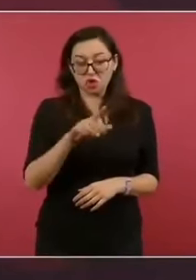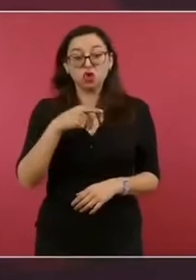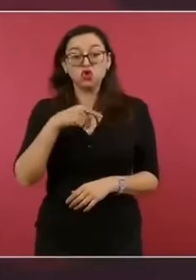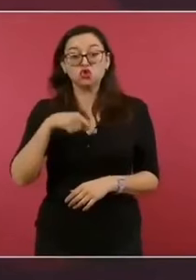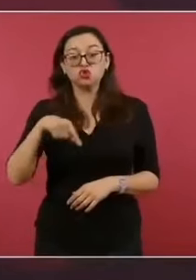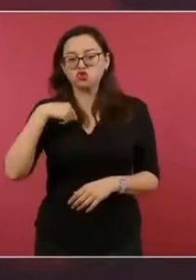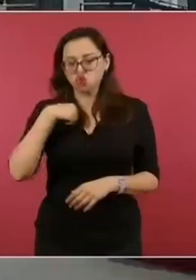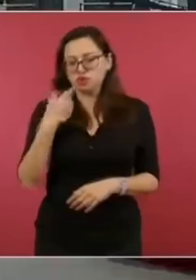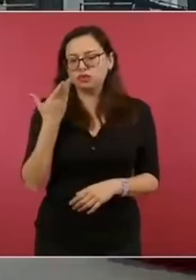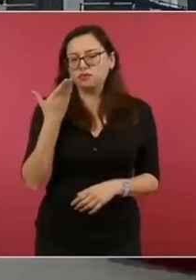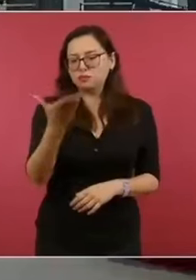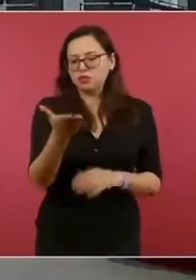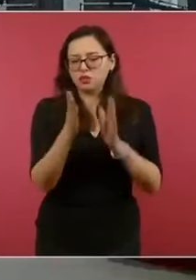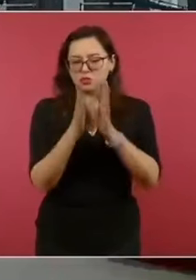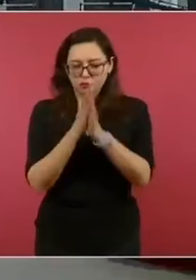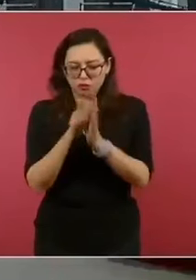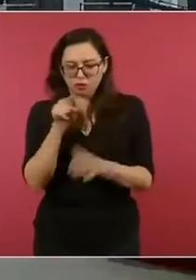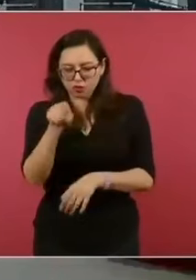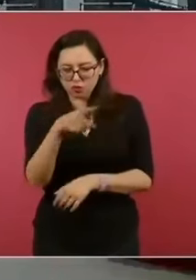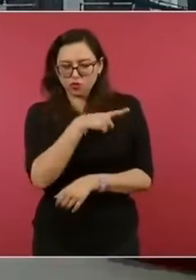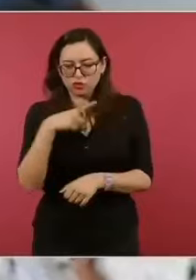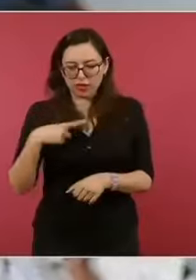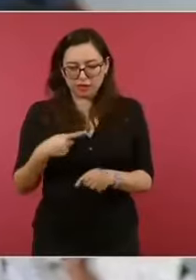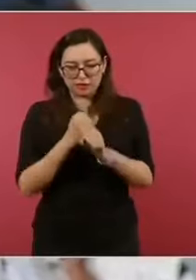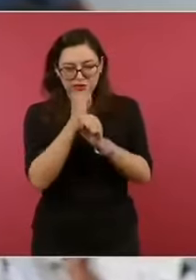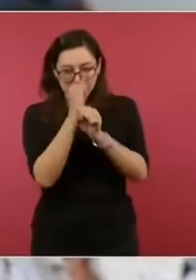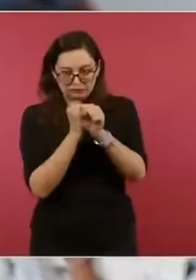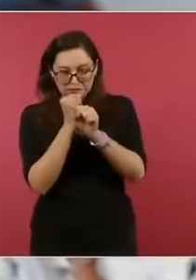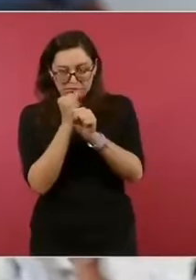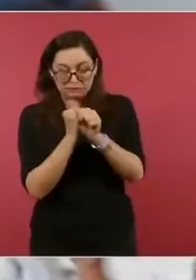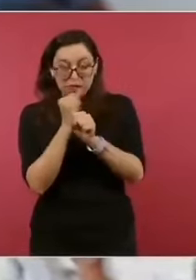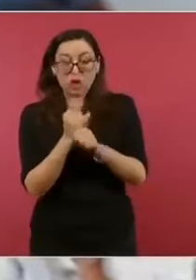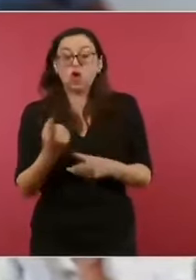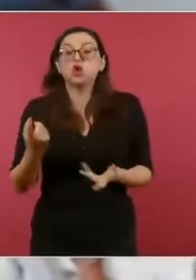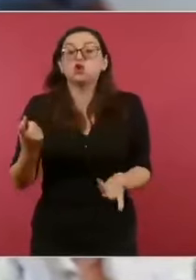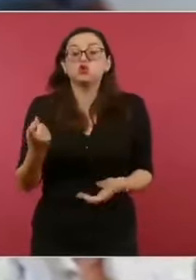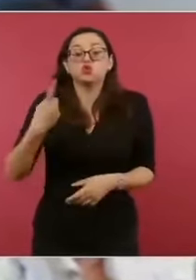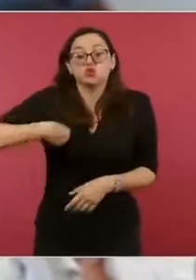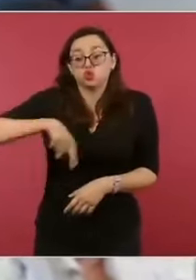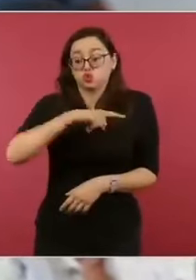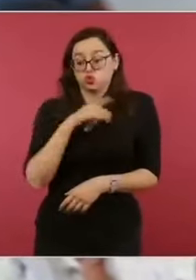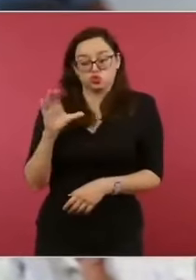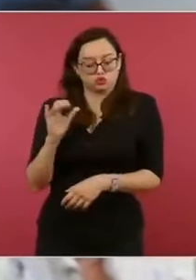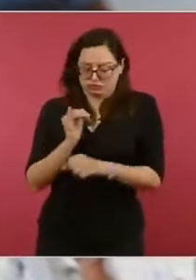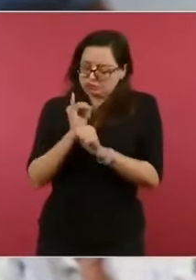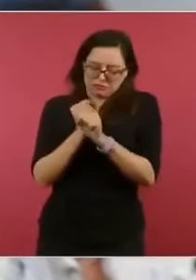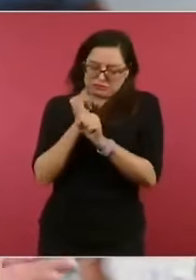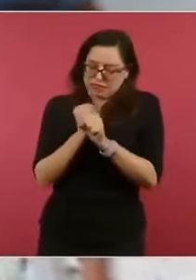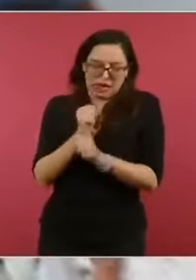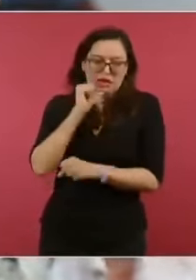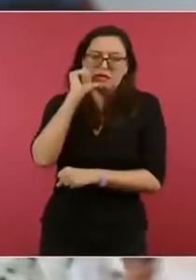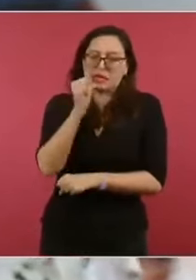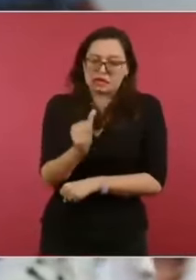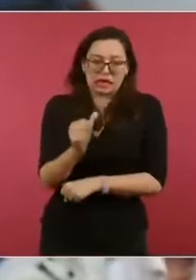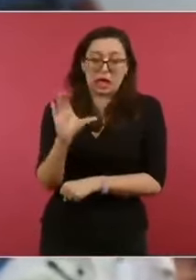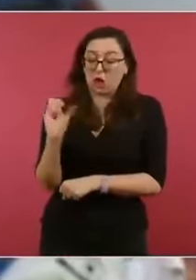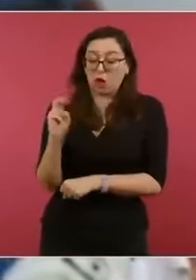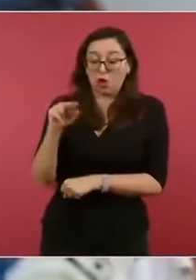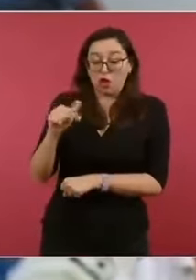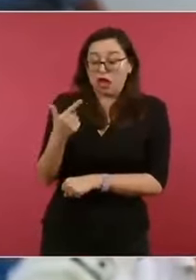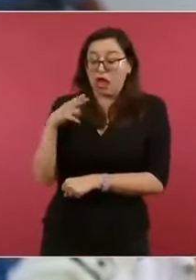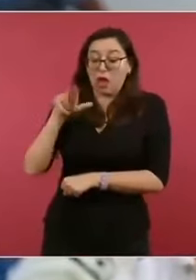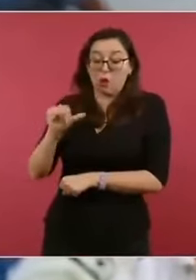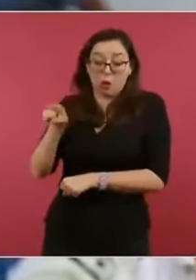cuidadosa. No hemos hecho una revisión cuidadosa, hemos hablado con los expertos de agua y las estadísticas de su propio